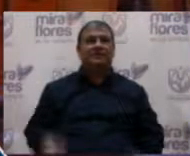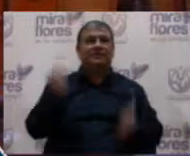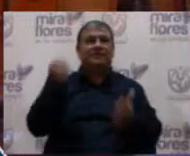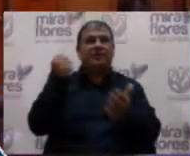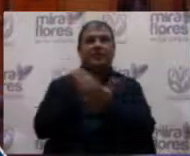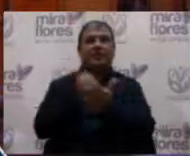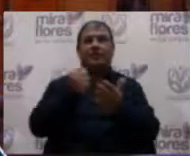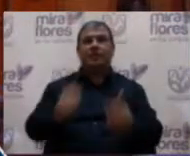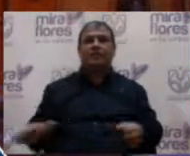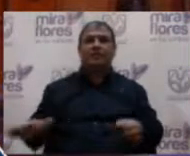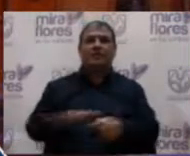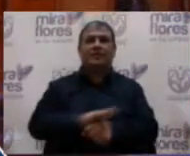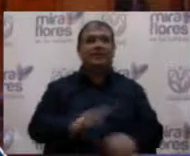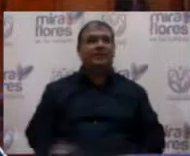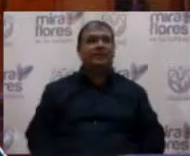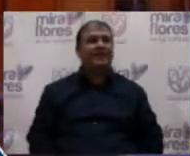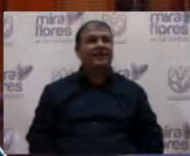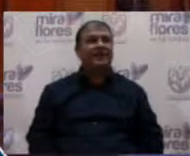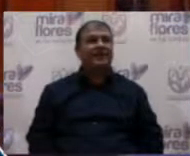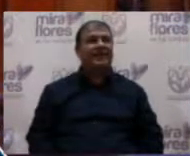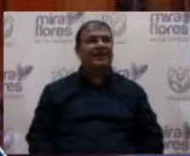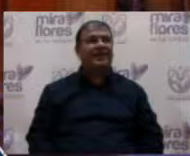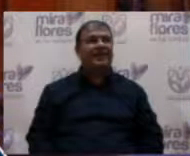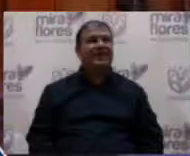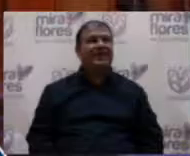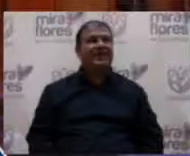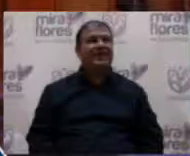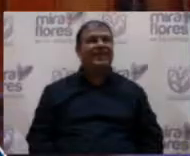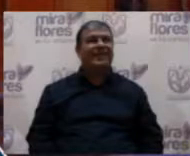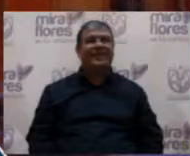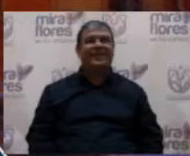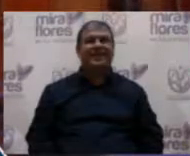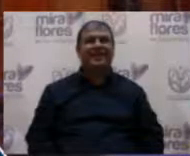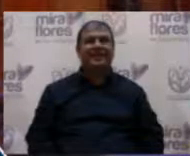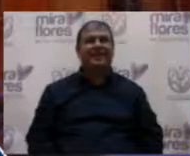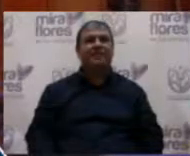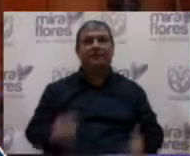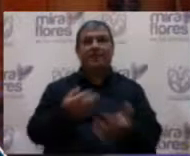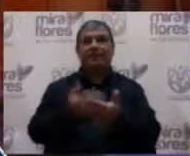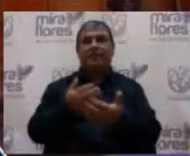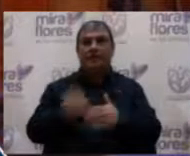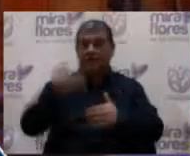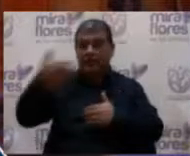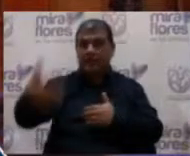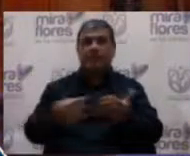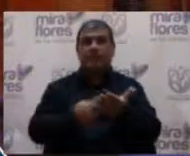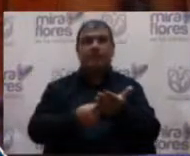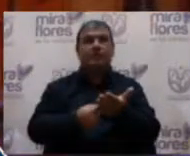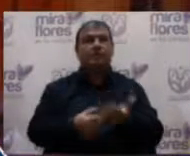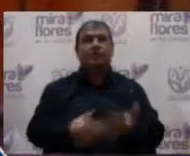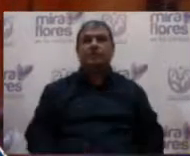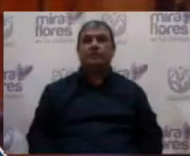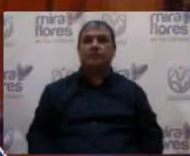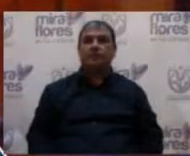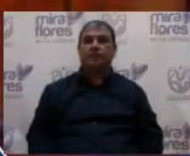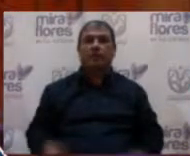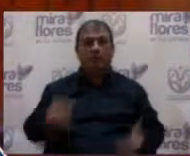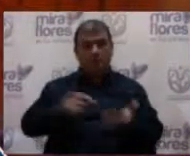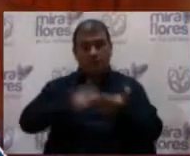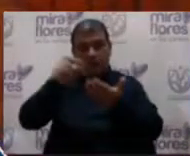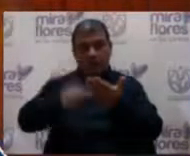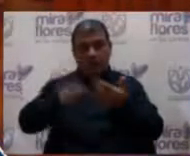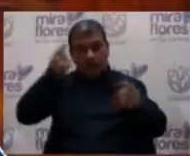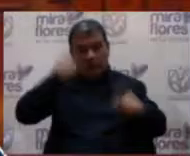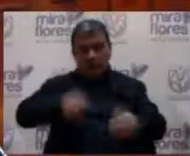Aprobado por unanimidad. Pensé que el regidor quería hacer una intervención. Muy bien, vamos al siguiente punto, por favor. Proyecto